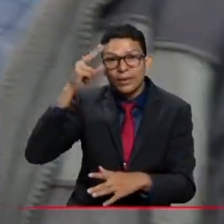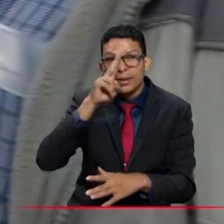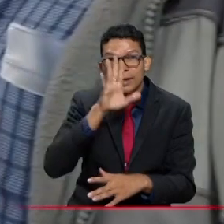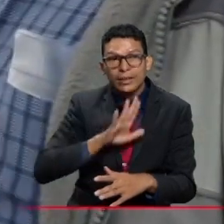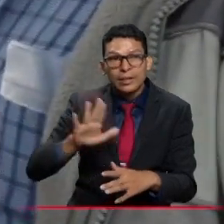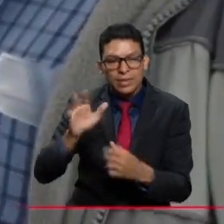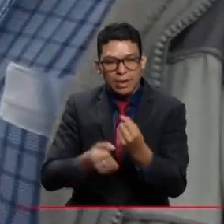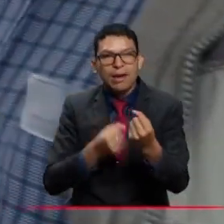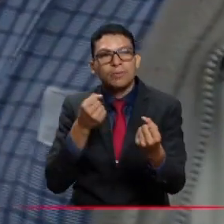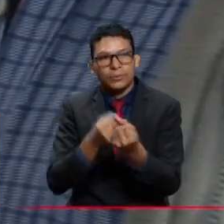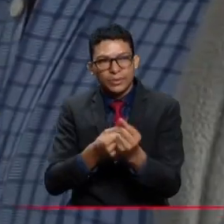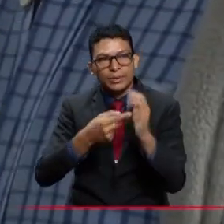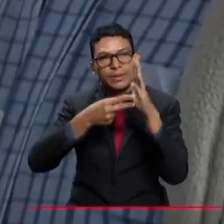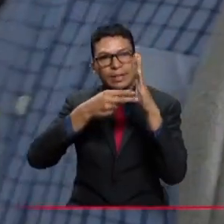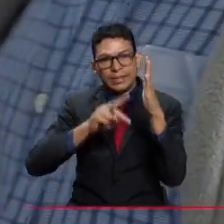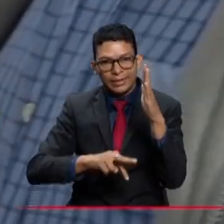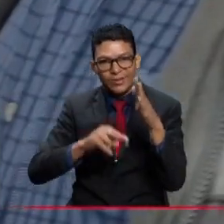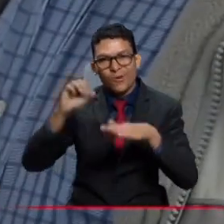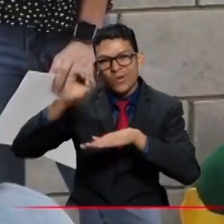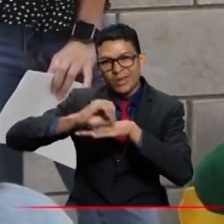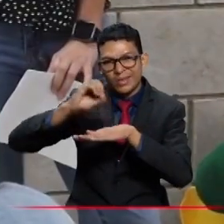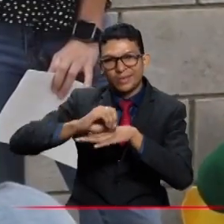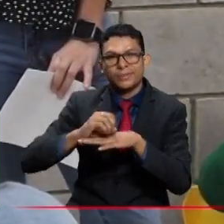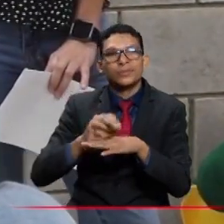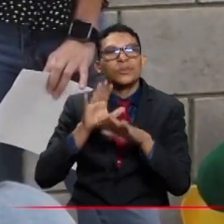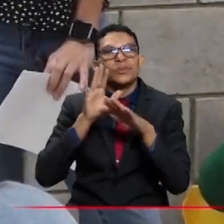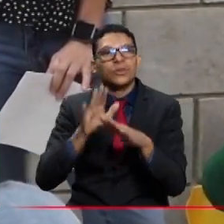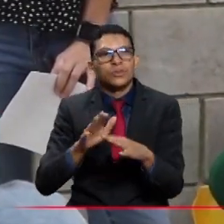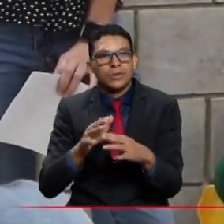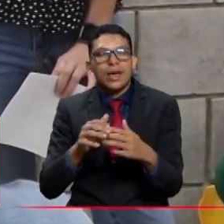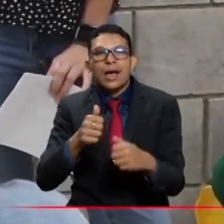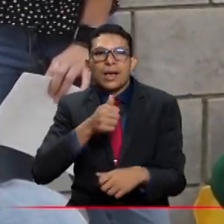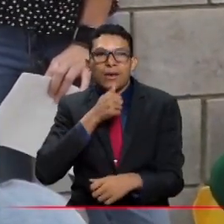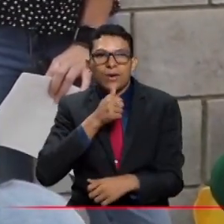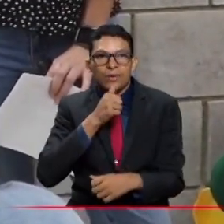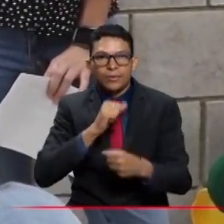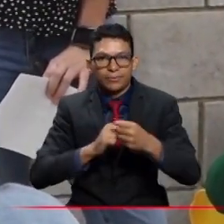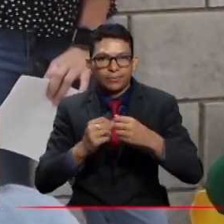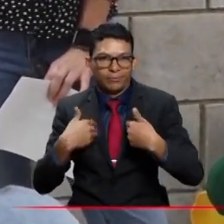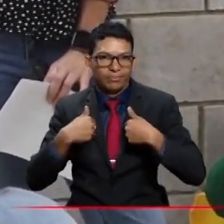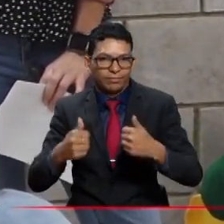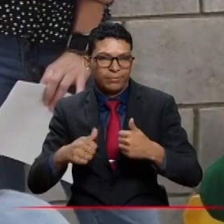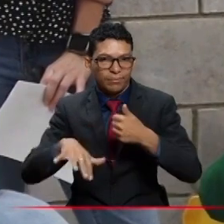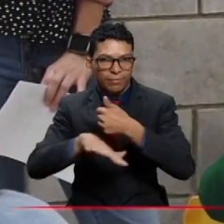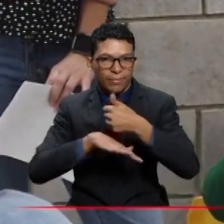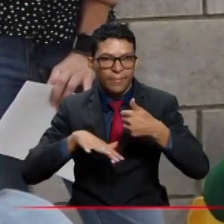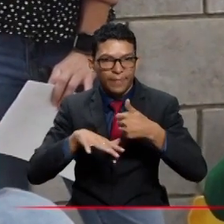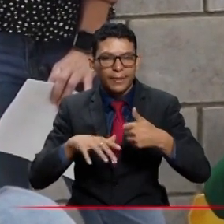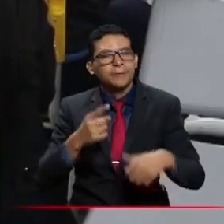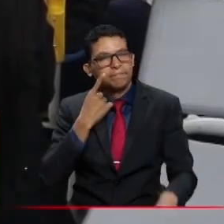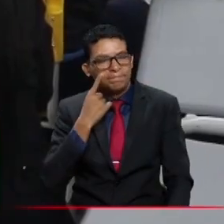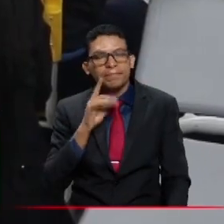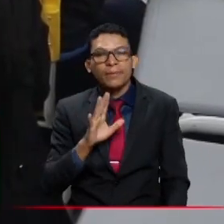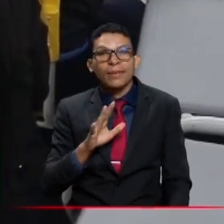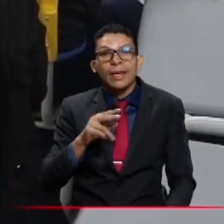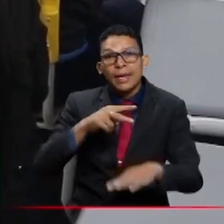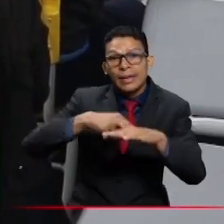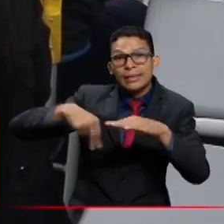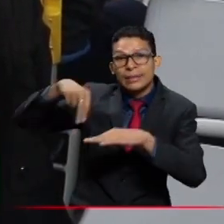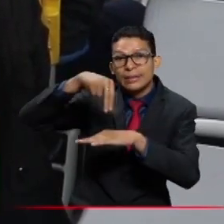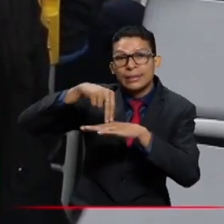y económicamente a organizaciones comunitarias de agua y saneamiento básico en el departamento. Y es que miren, en Nariño